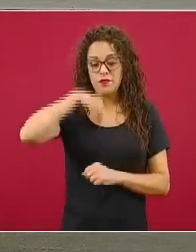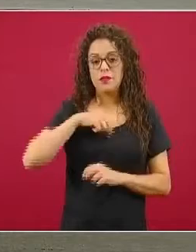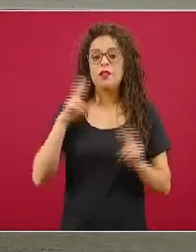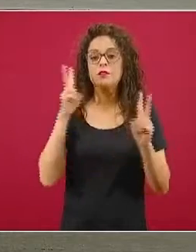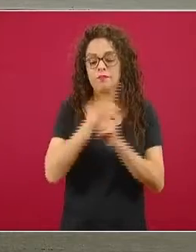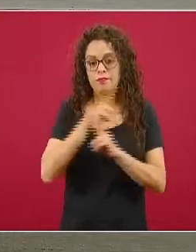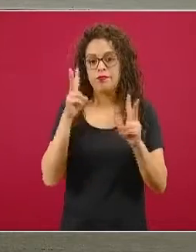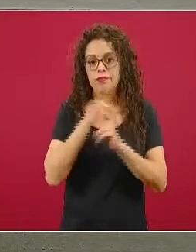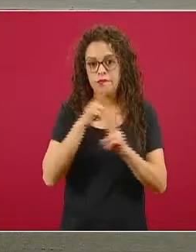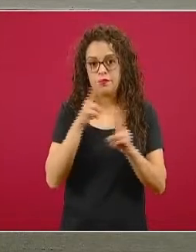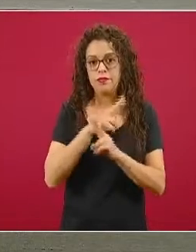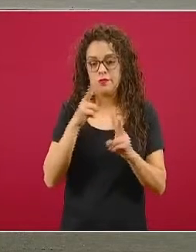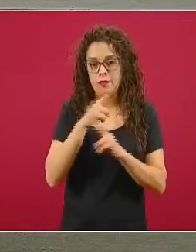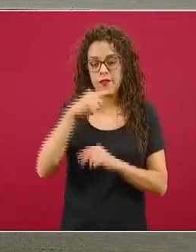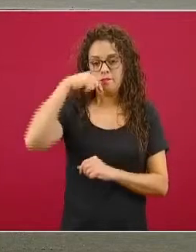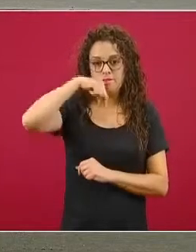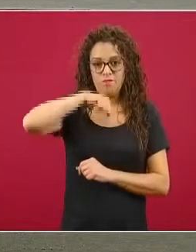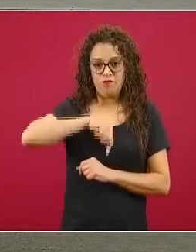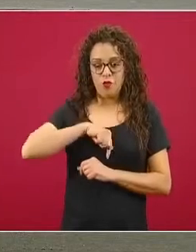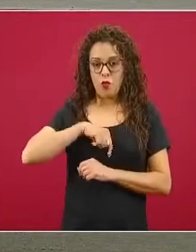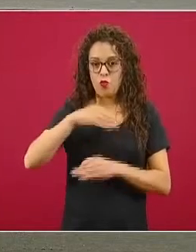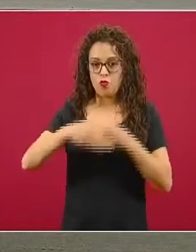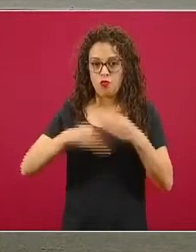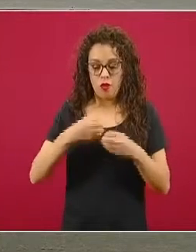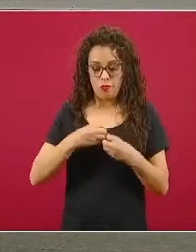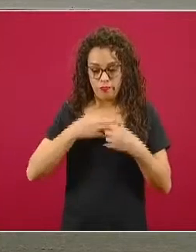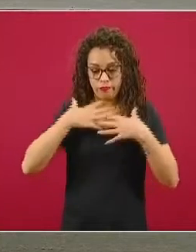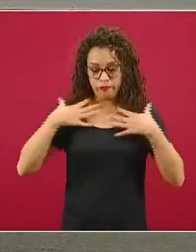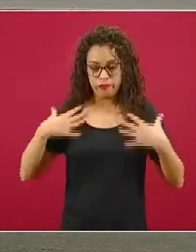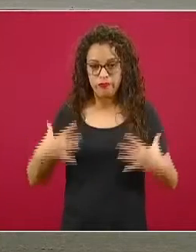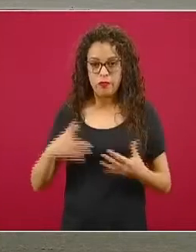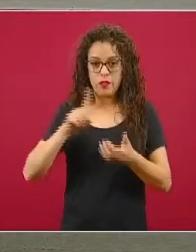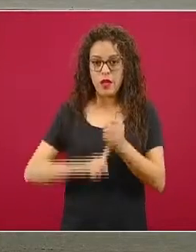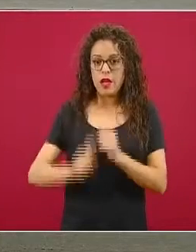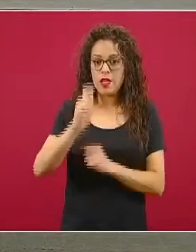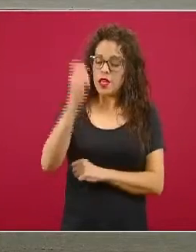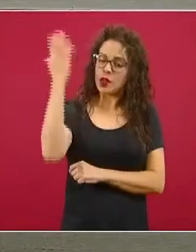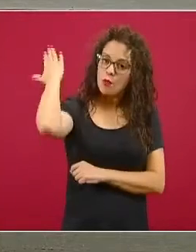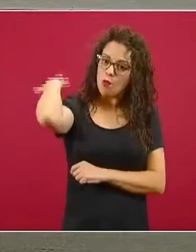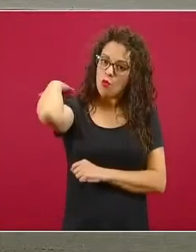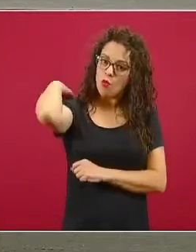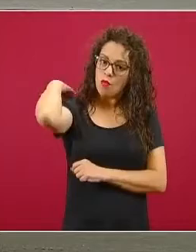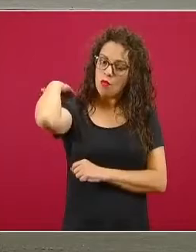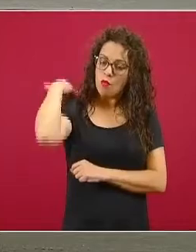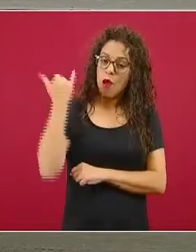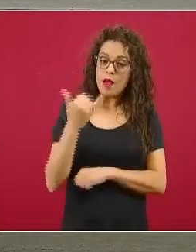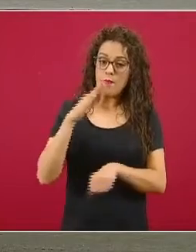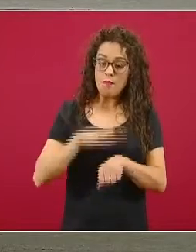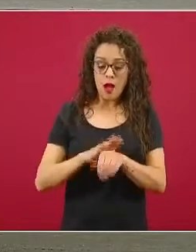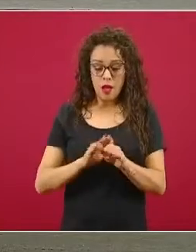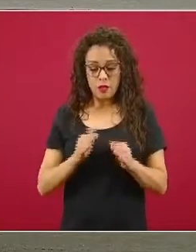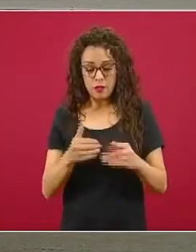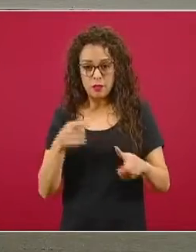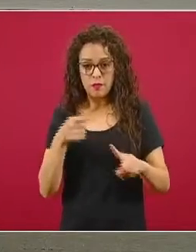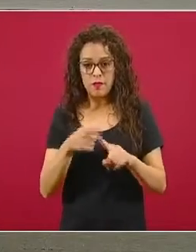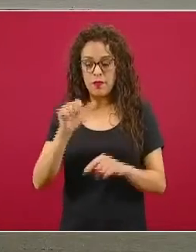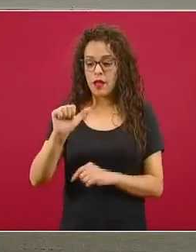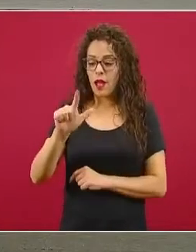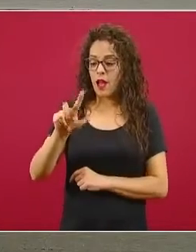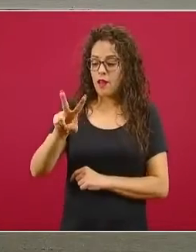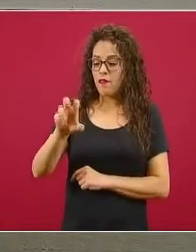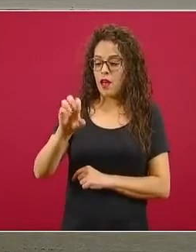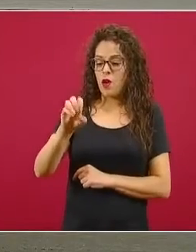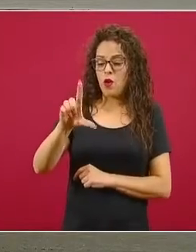respiratorias inferiores, es decir, en toda la zona de los pulmones y específicamente en los alvéolos, que